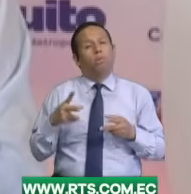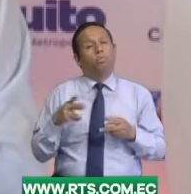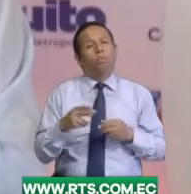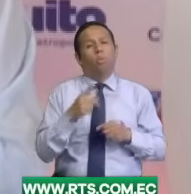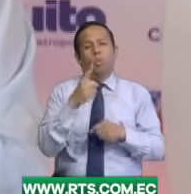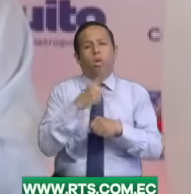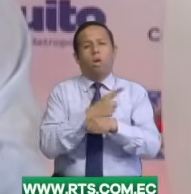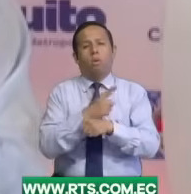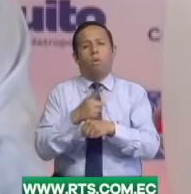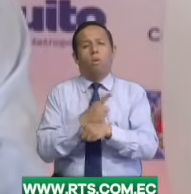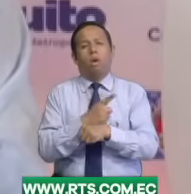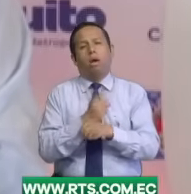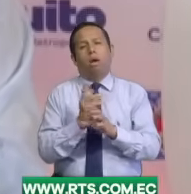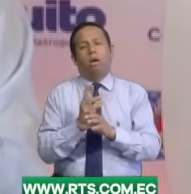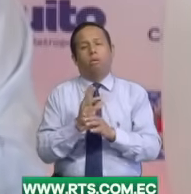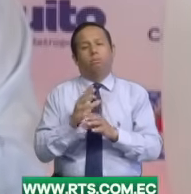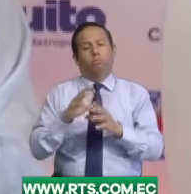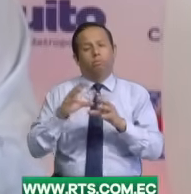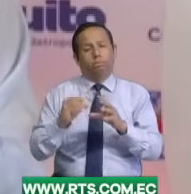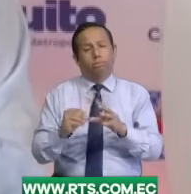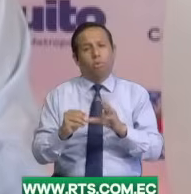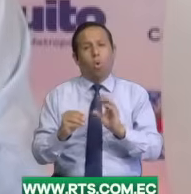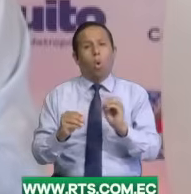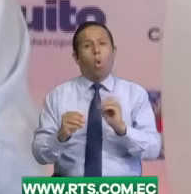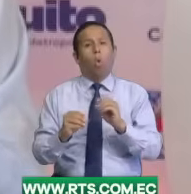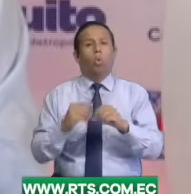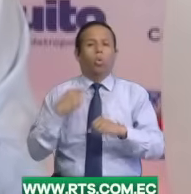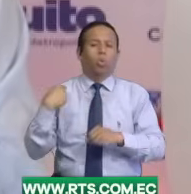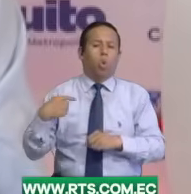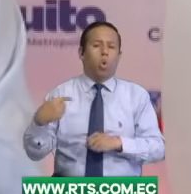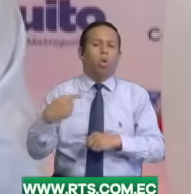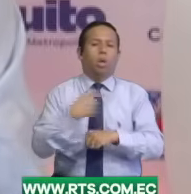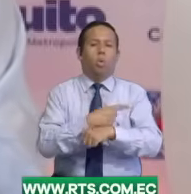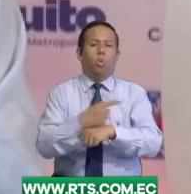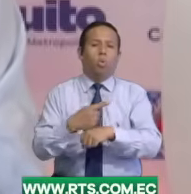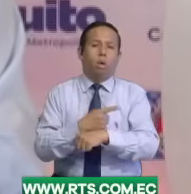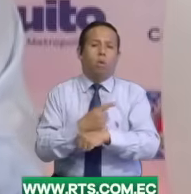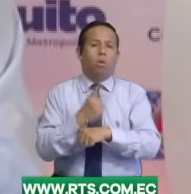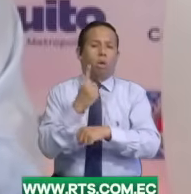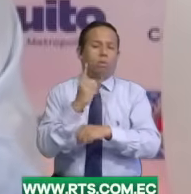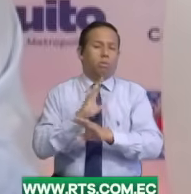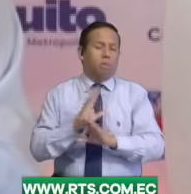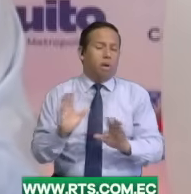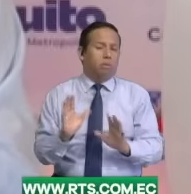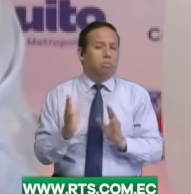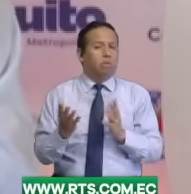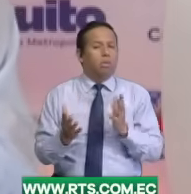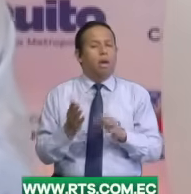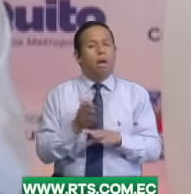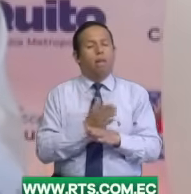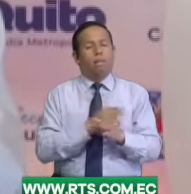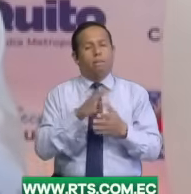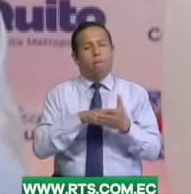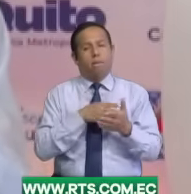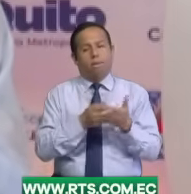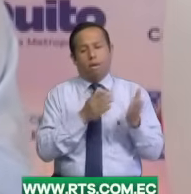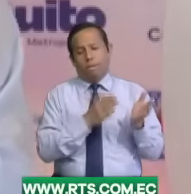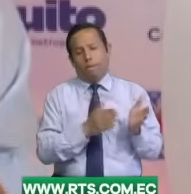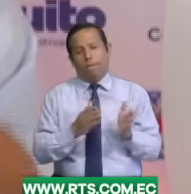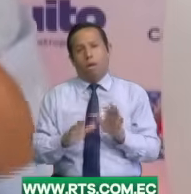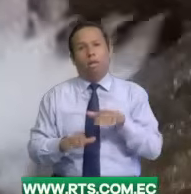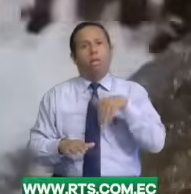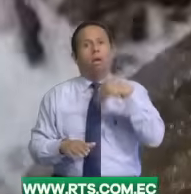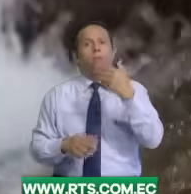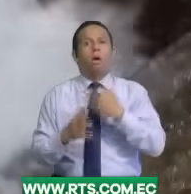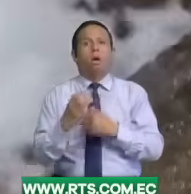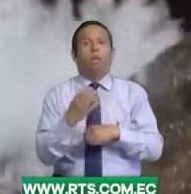hora de agua un día, ¿no es cierto?, o todos los días una hora, sabiendo a qué hora será, sabiendo que es un tema previsivo, a que después tengamos que cortar el